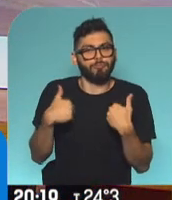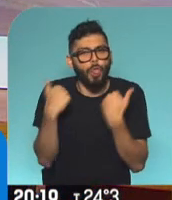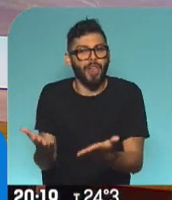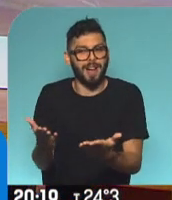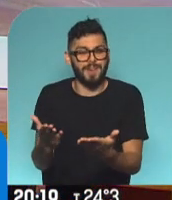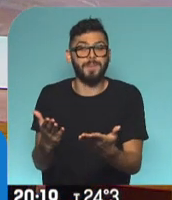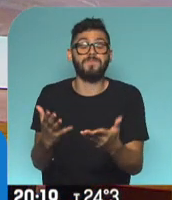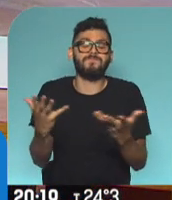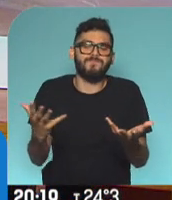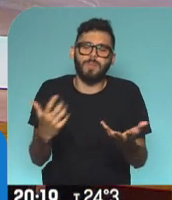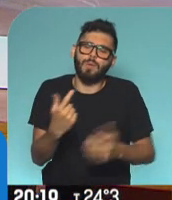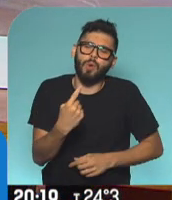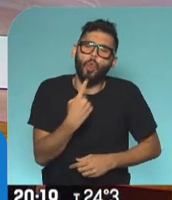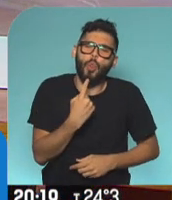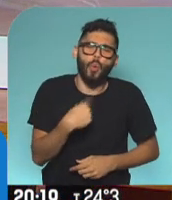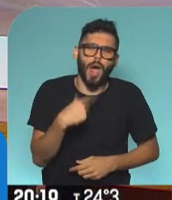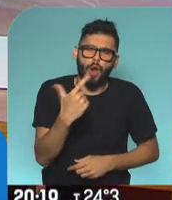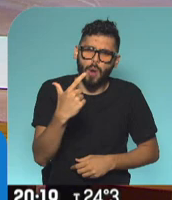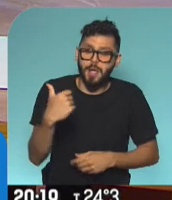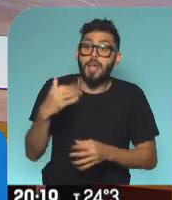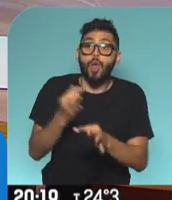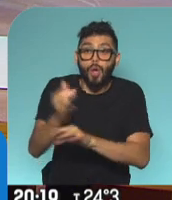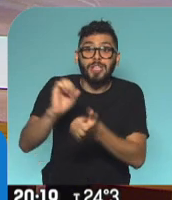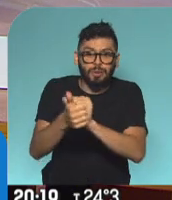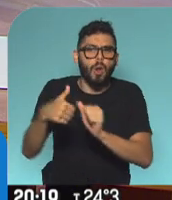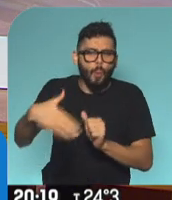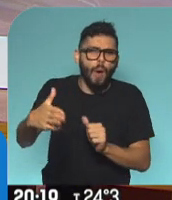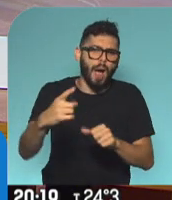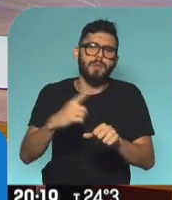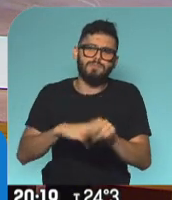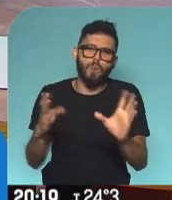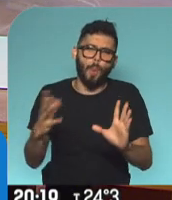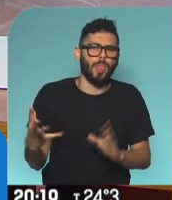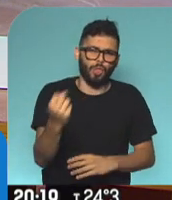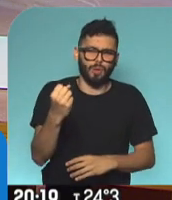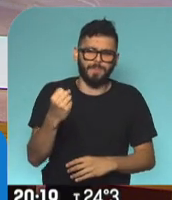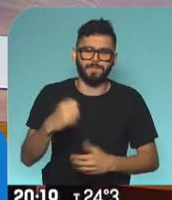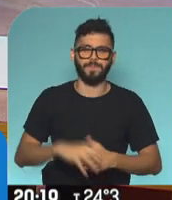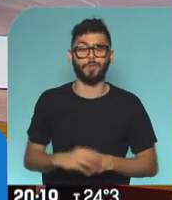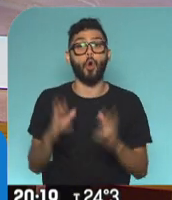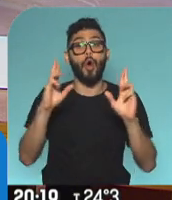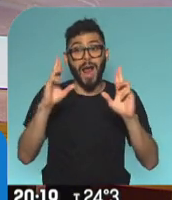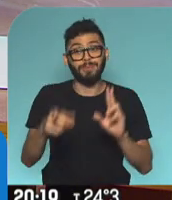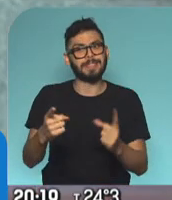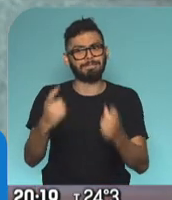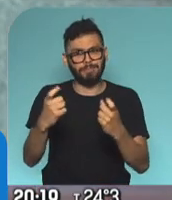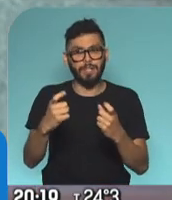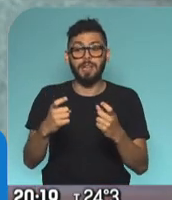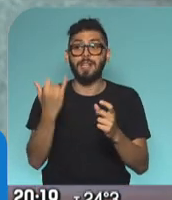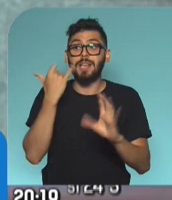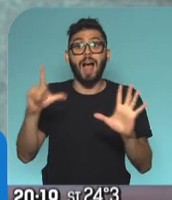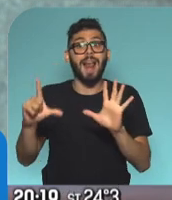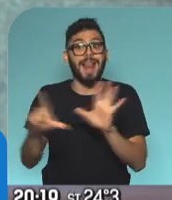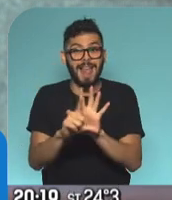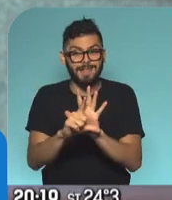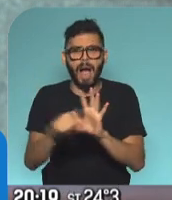tengo ninguna duda que viene un nuevo tiempo también en la educación sexual europea ojalá es muy necesario es ley y serán preguntas ahora